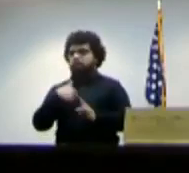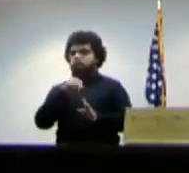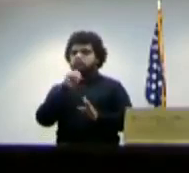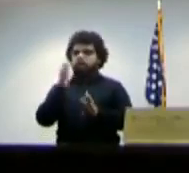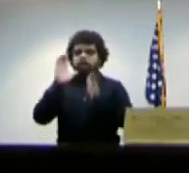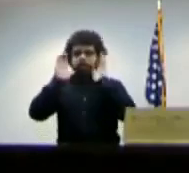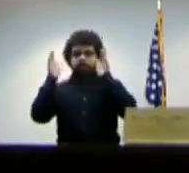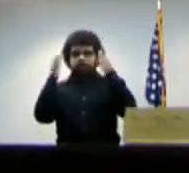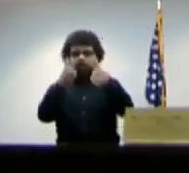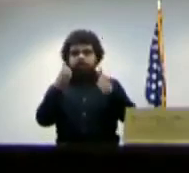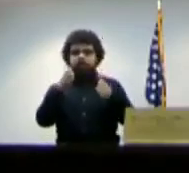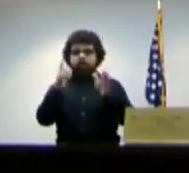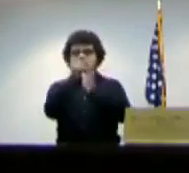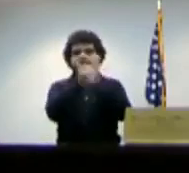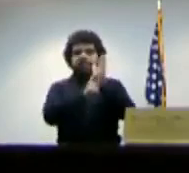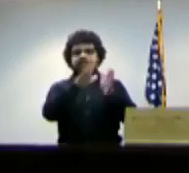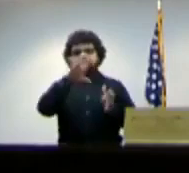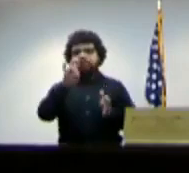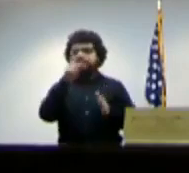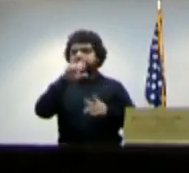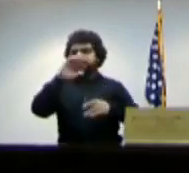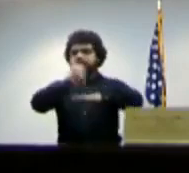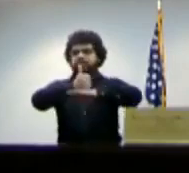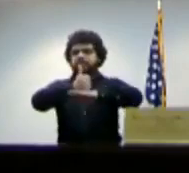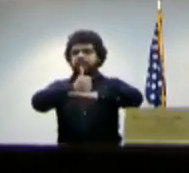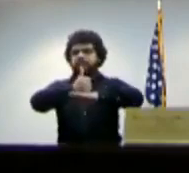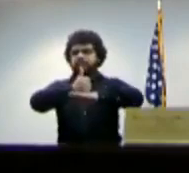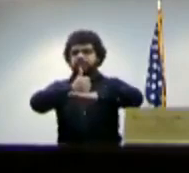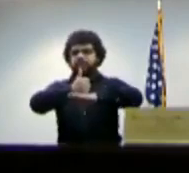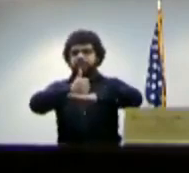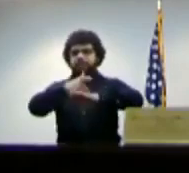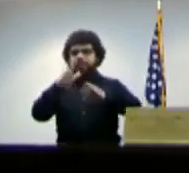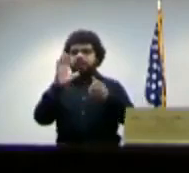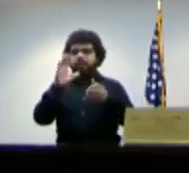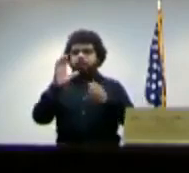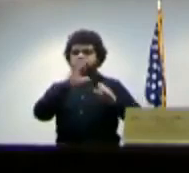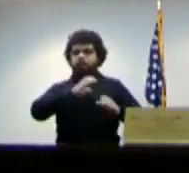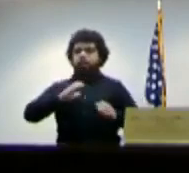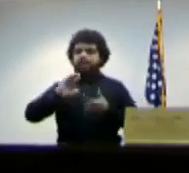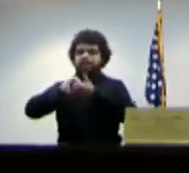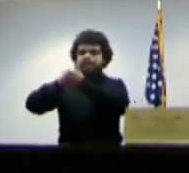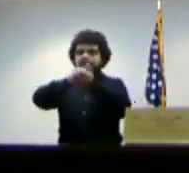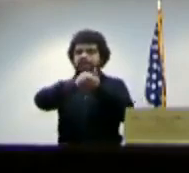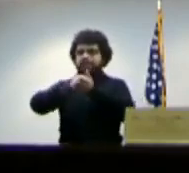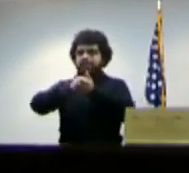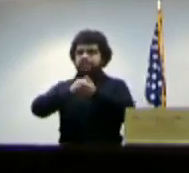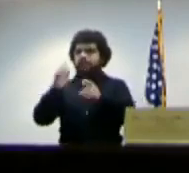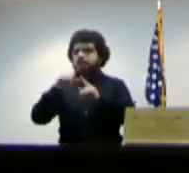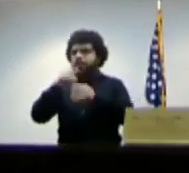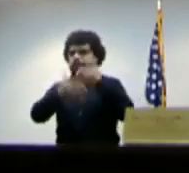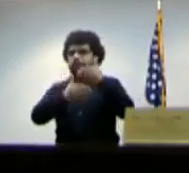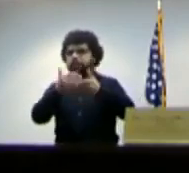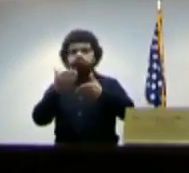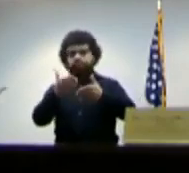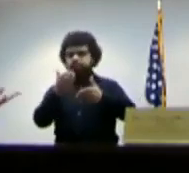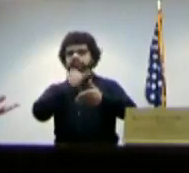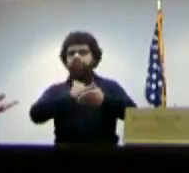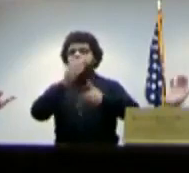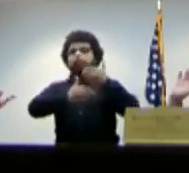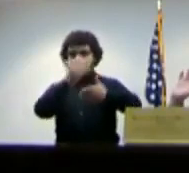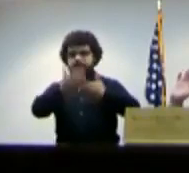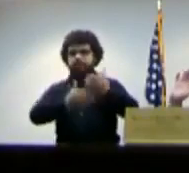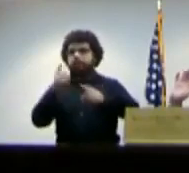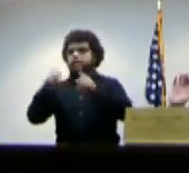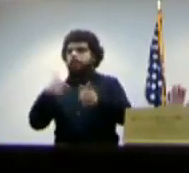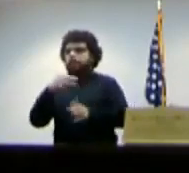ley 57 establecía del claro. Comité, de la composición del Comité de Alianza, pero en cuanto al procedimiento, pero en cuanto a los miembros, eso